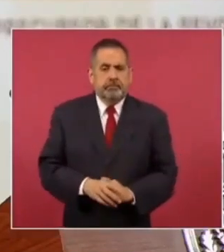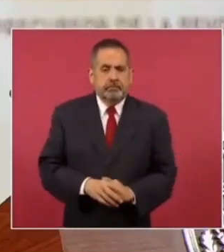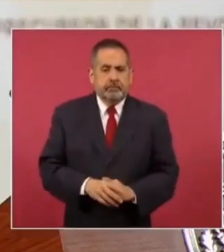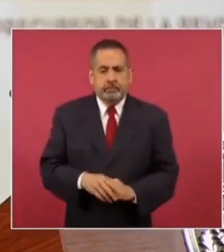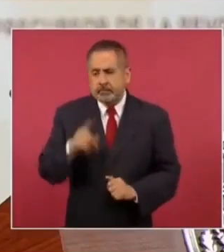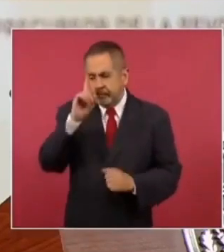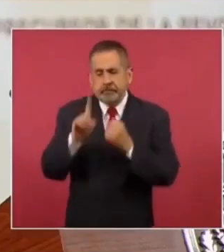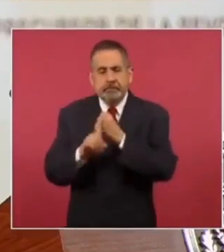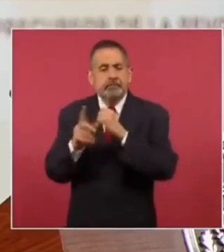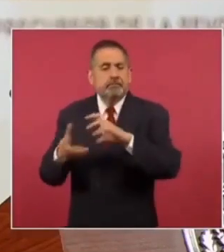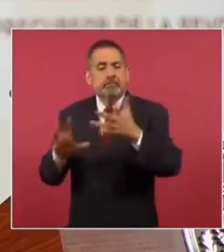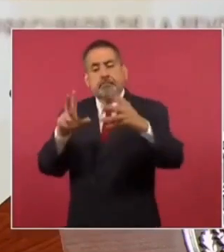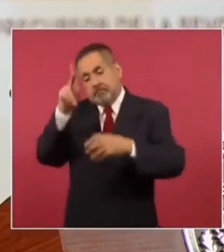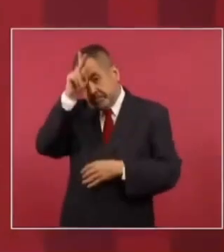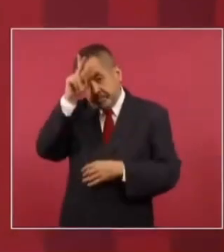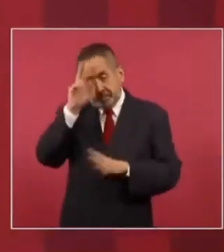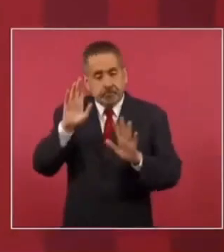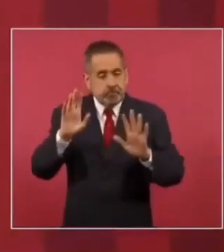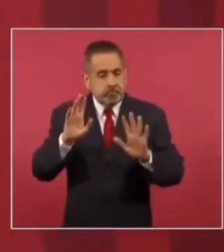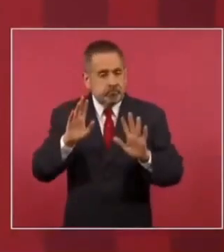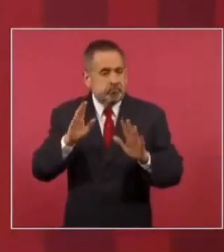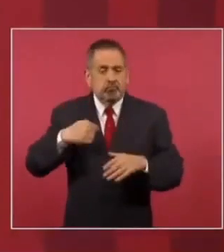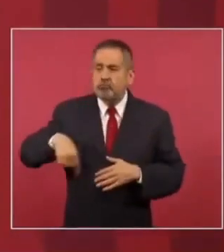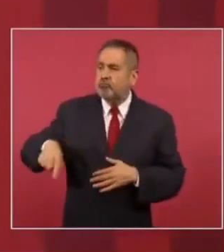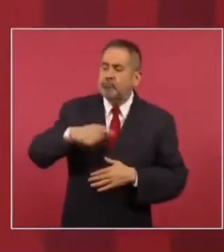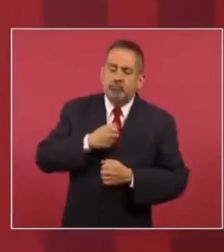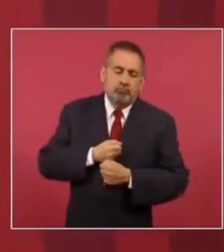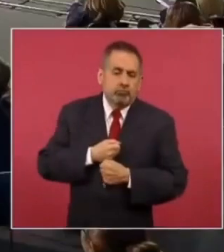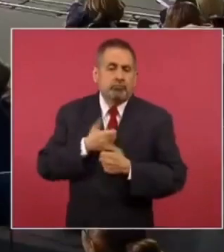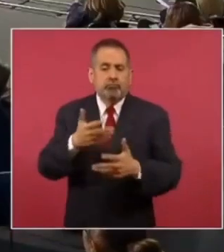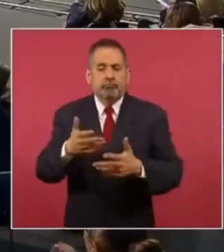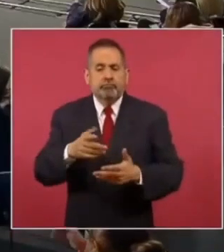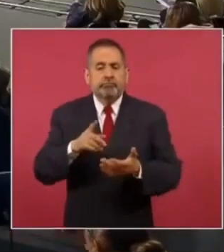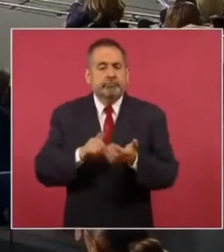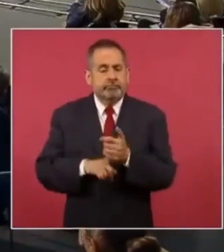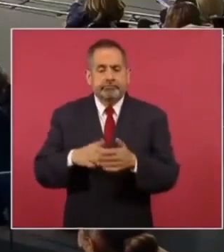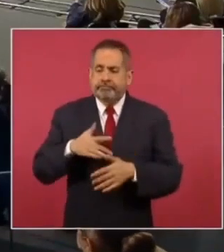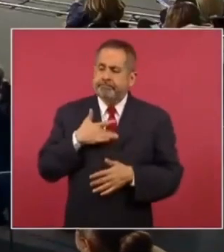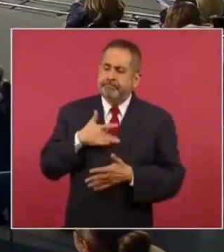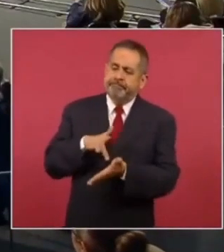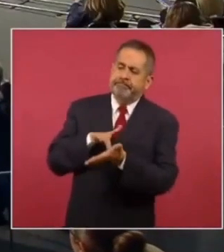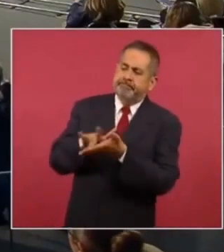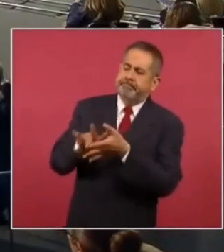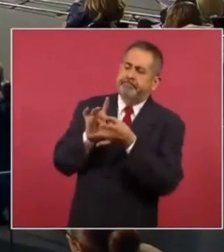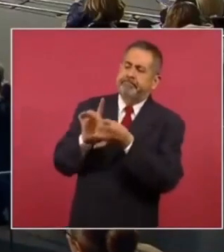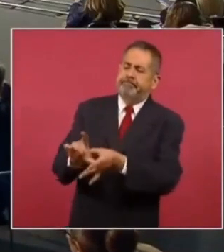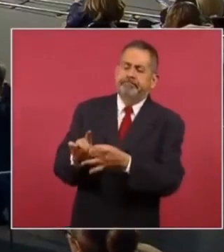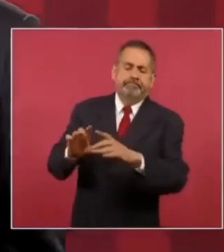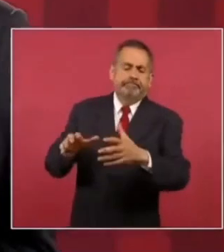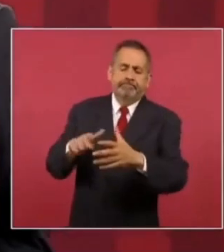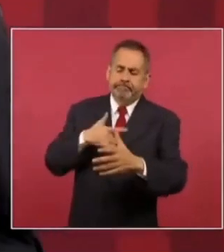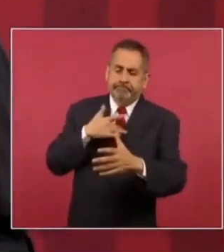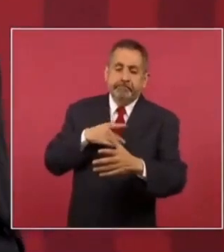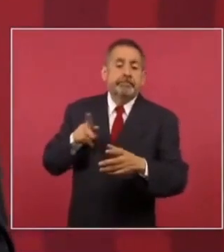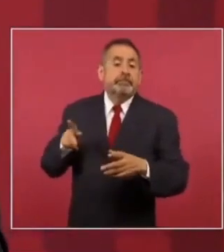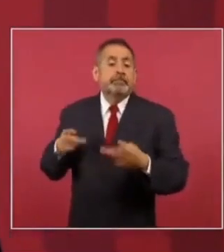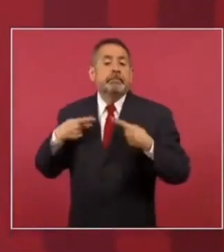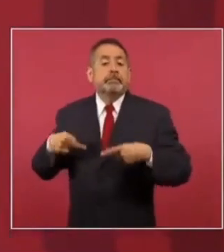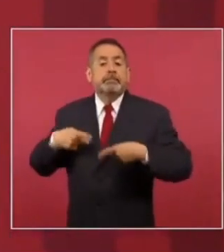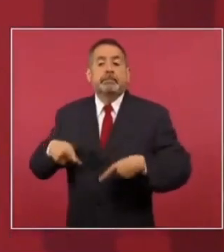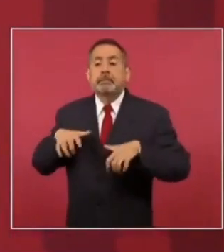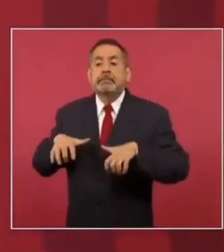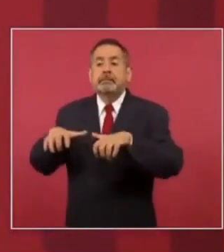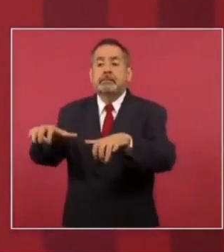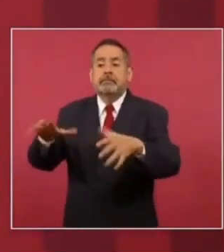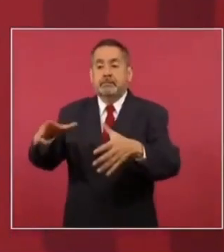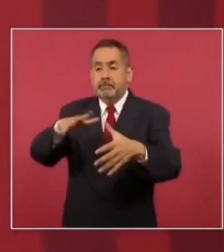al conflicto de Perú y expresar nuestra solidaridad con el pueblo hermano de